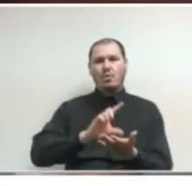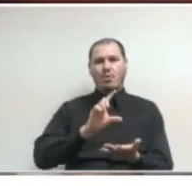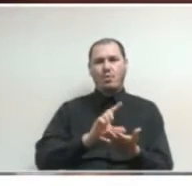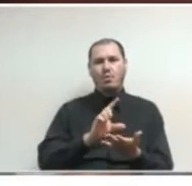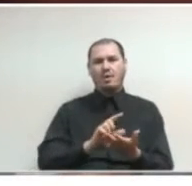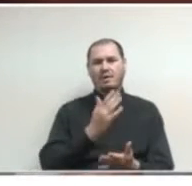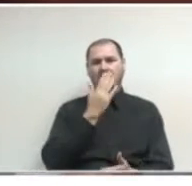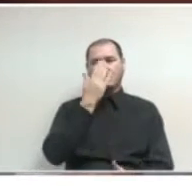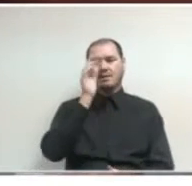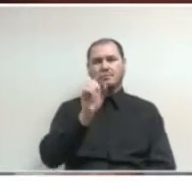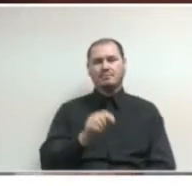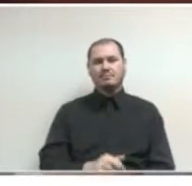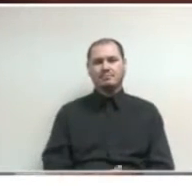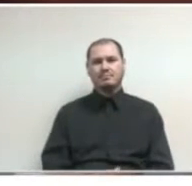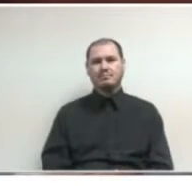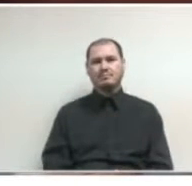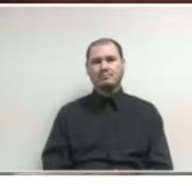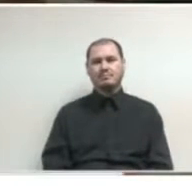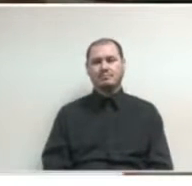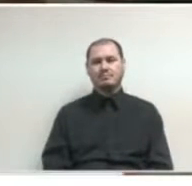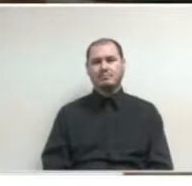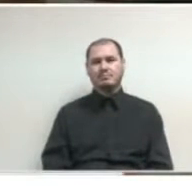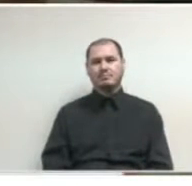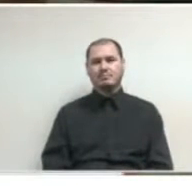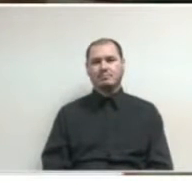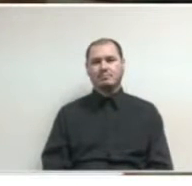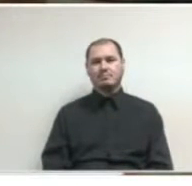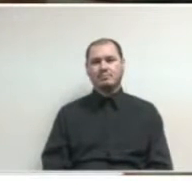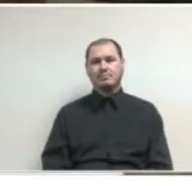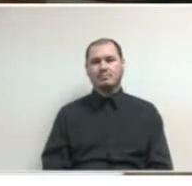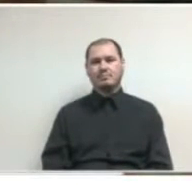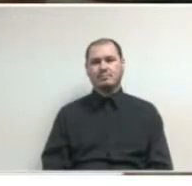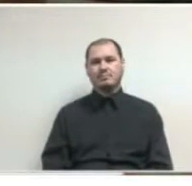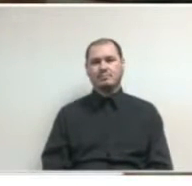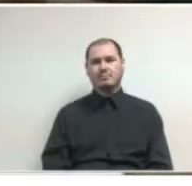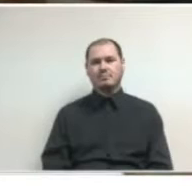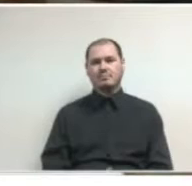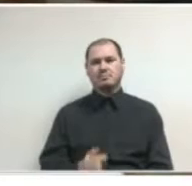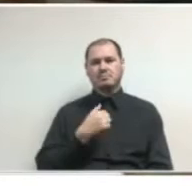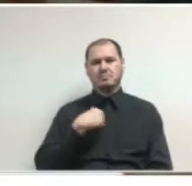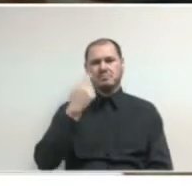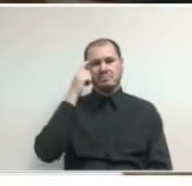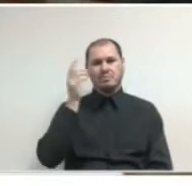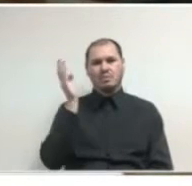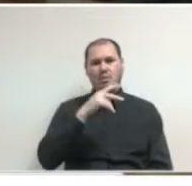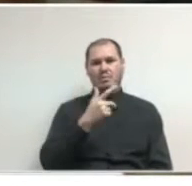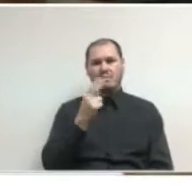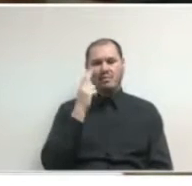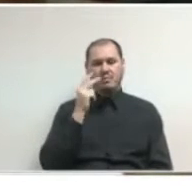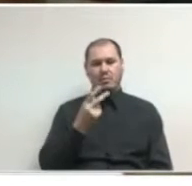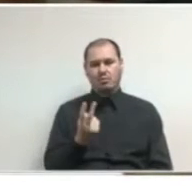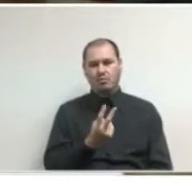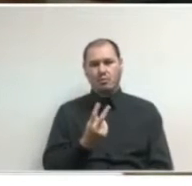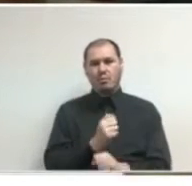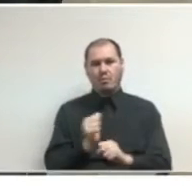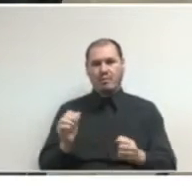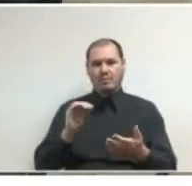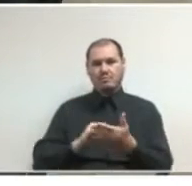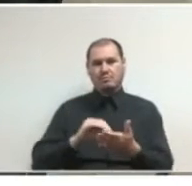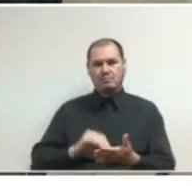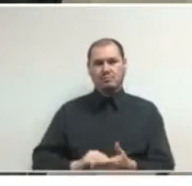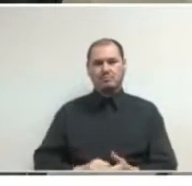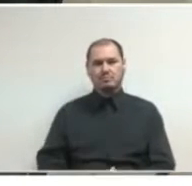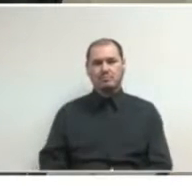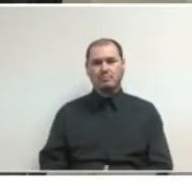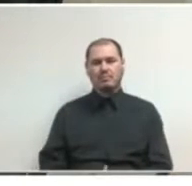y condiciones, pe, a que tu vez ya va a acceder, pe, tiene registro y vagina vacante ya hecho, pe. ¿De acuerdo del